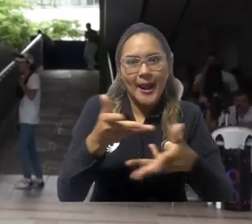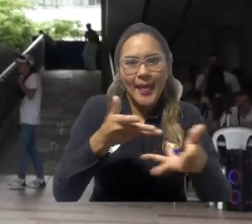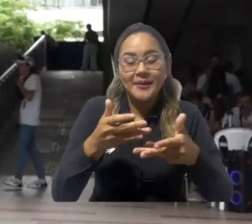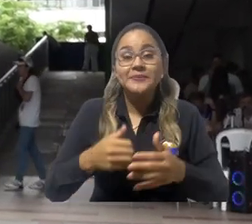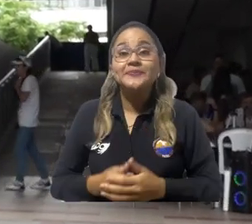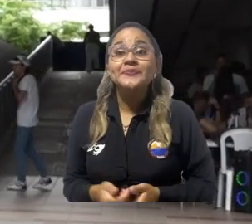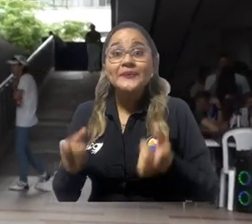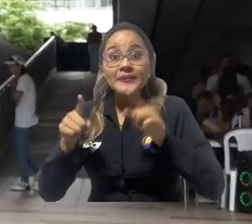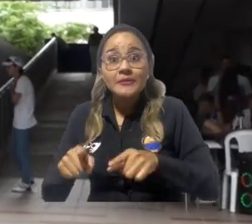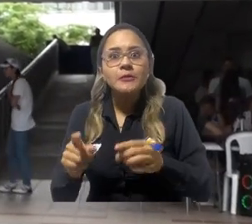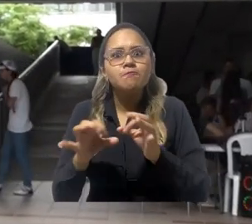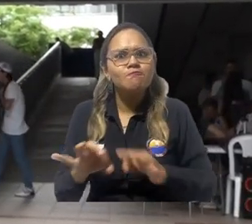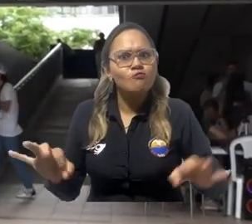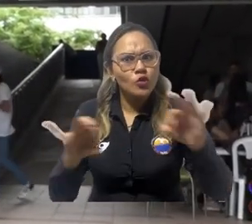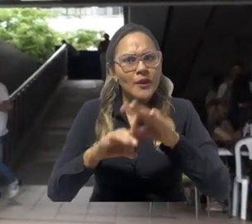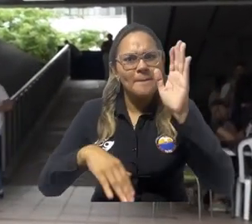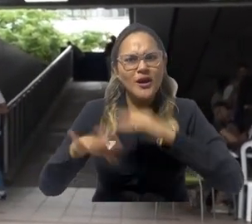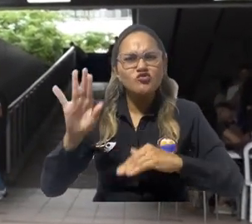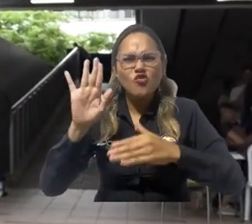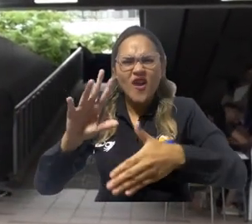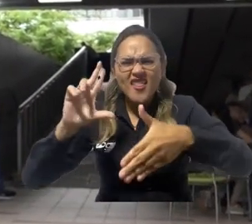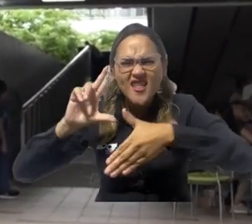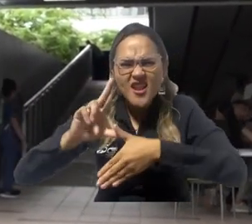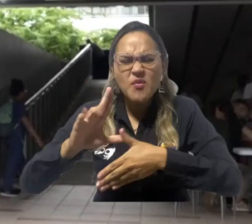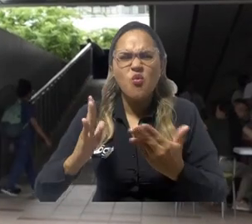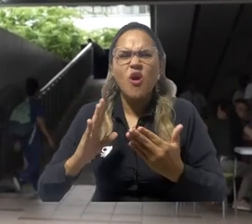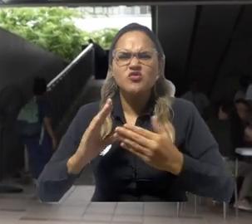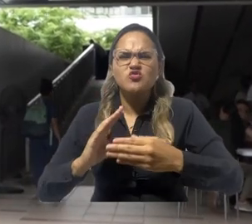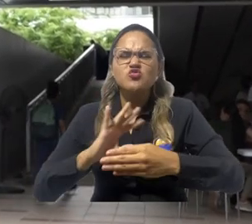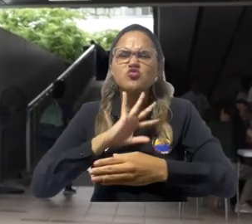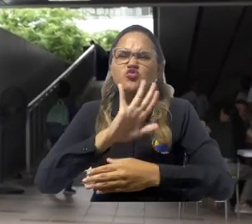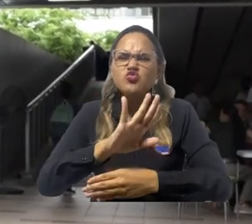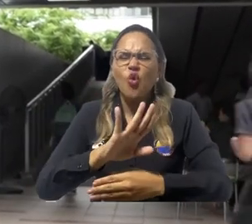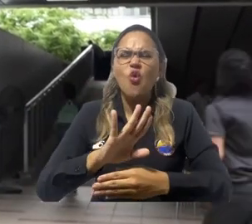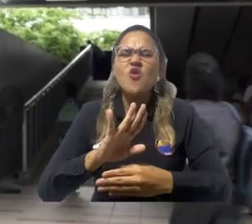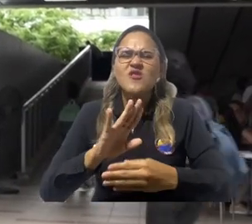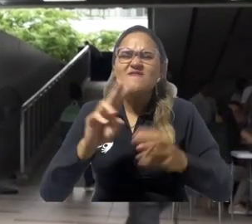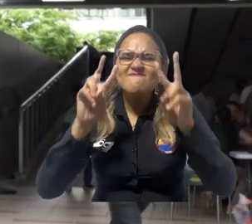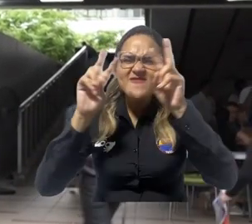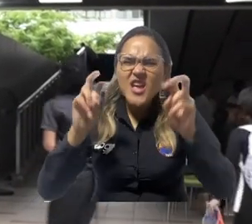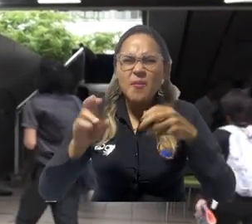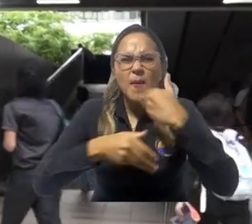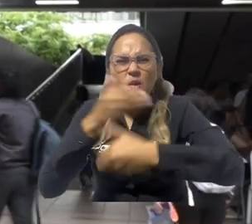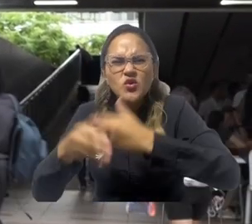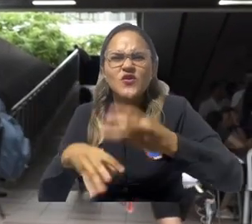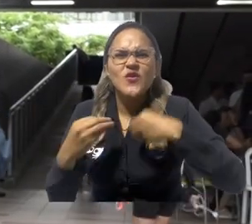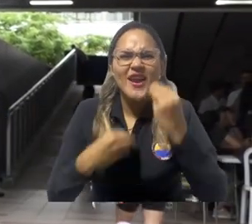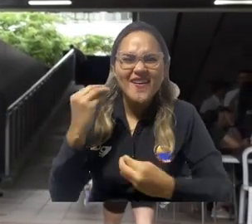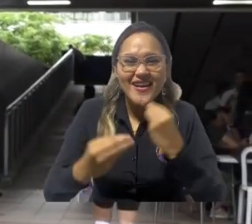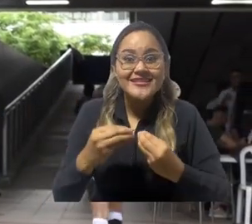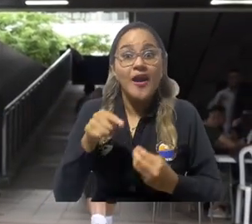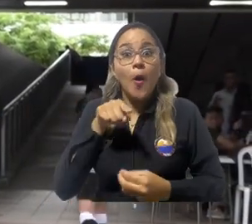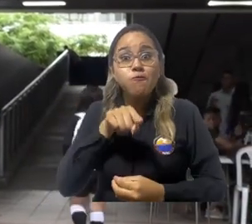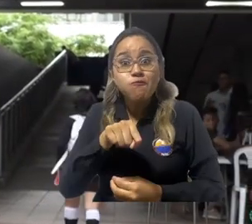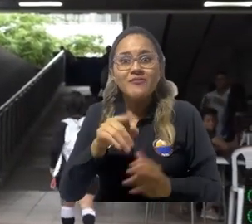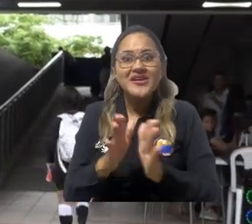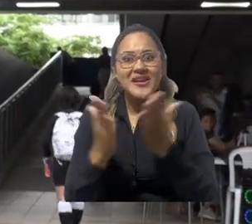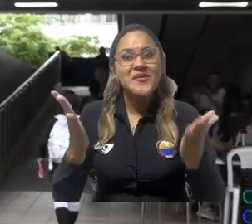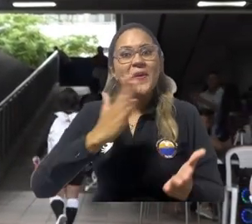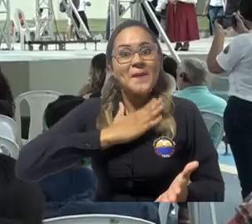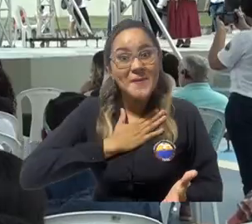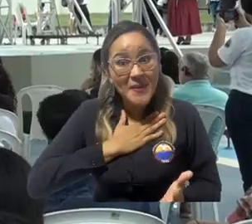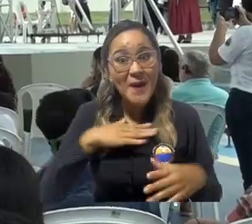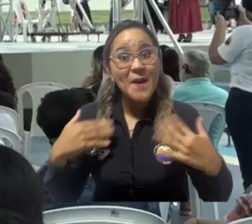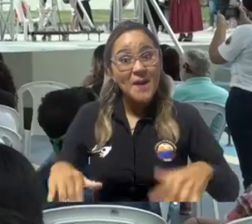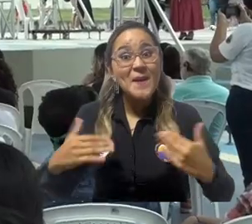libro denominado La función legislativa en Colombia, fundamentos, principios y procedimientos en el marco de la quinta Feria Internacional del Libro